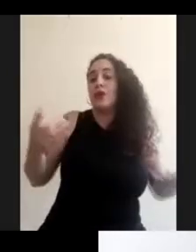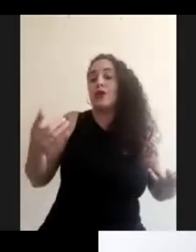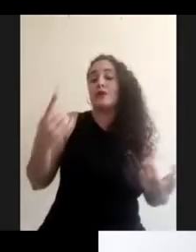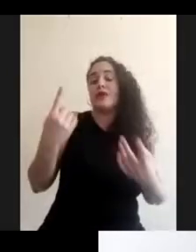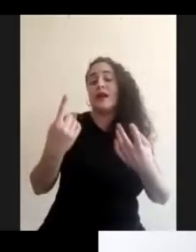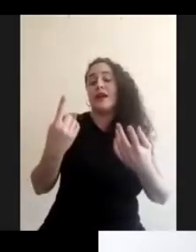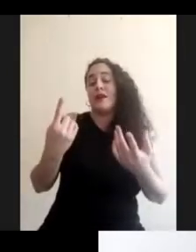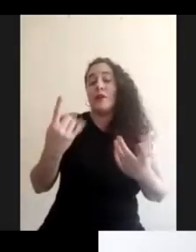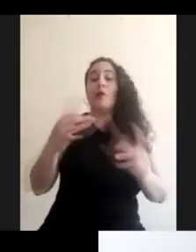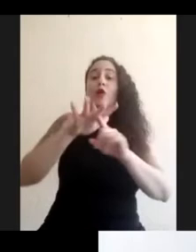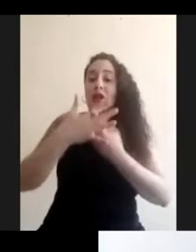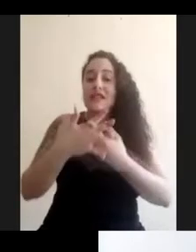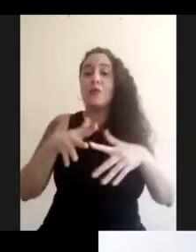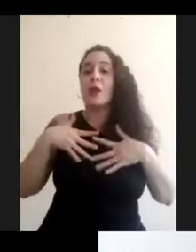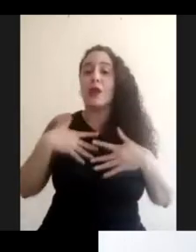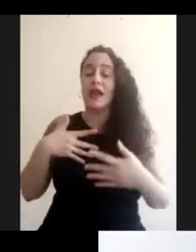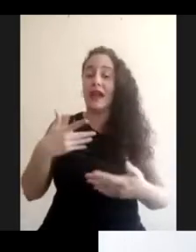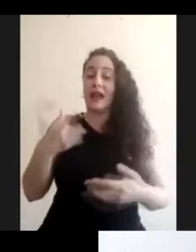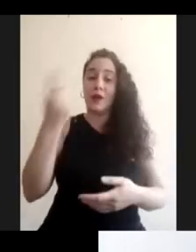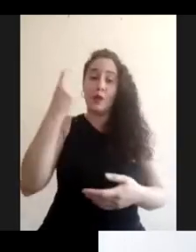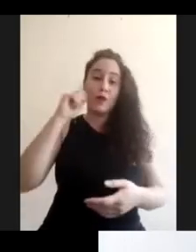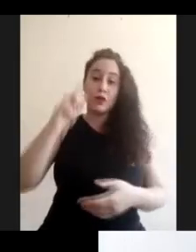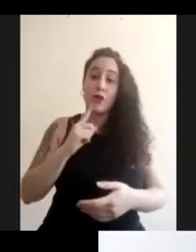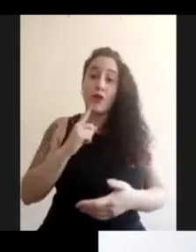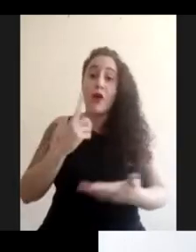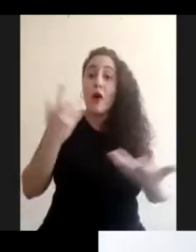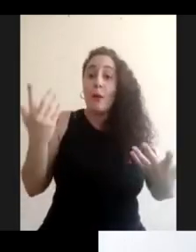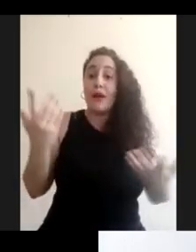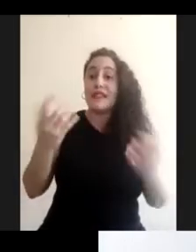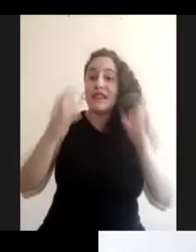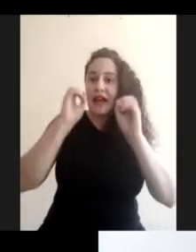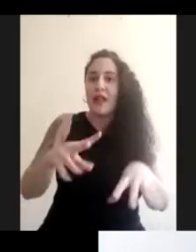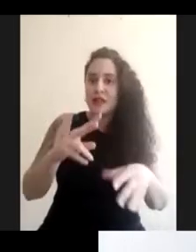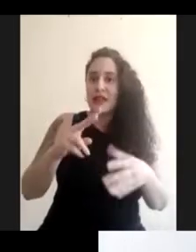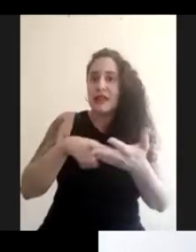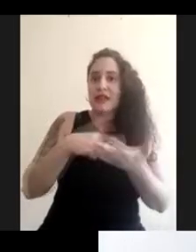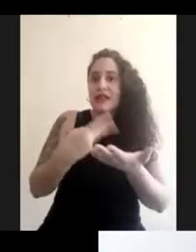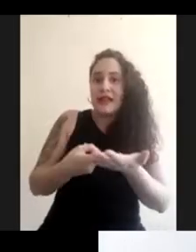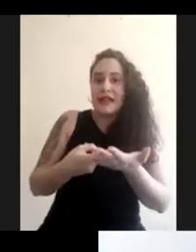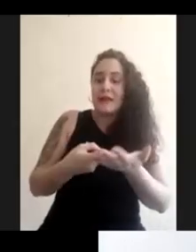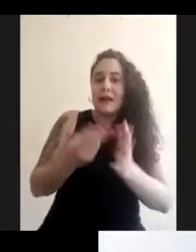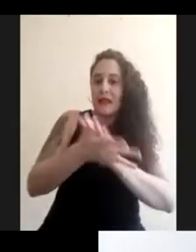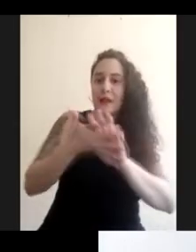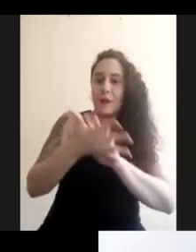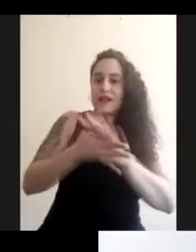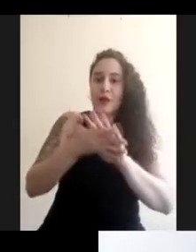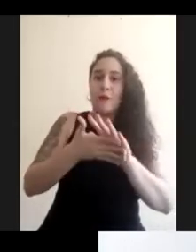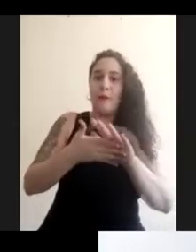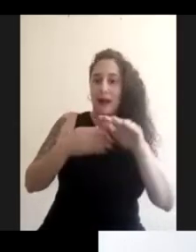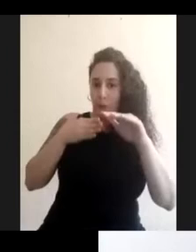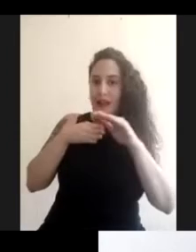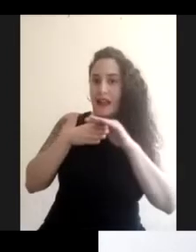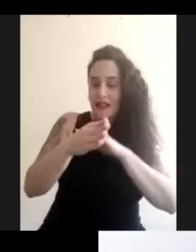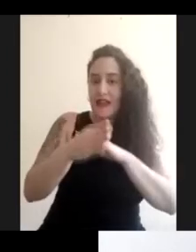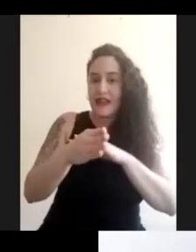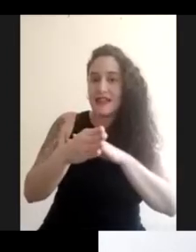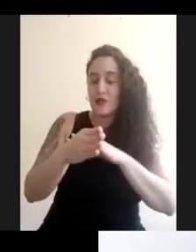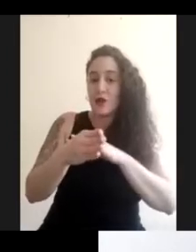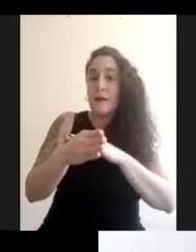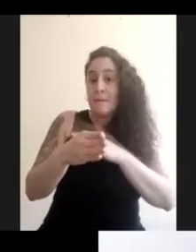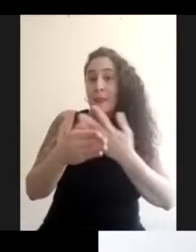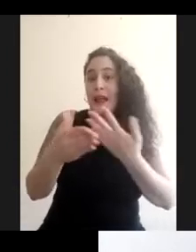nosotros, pues bueno, nos hemos encontrado la situación de que el alumnado sordo pues se ha quedado sin intérprete de lengua de signos para poder